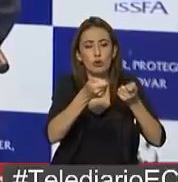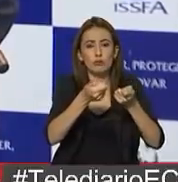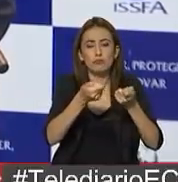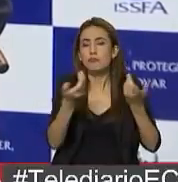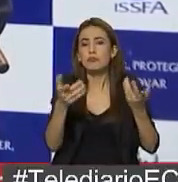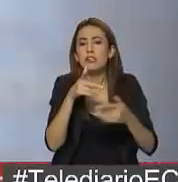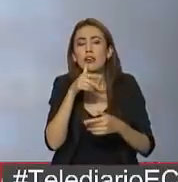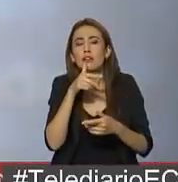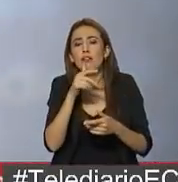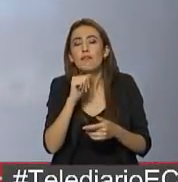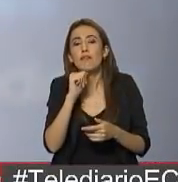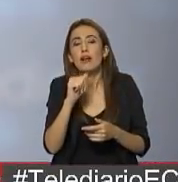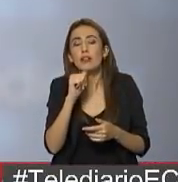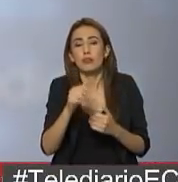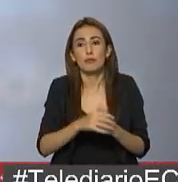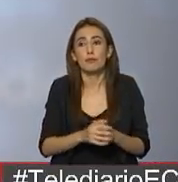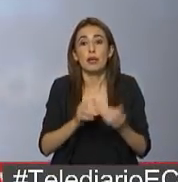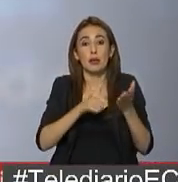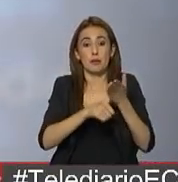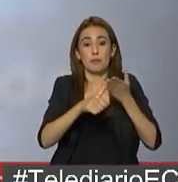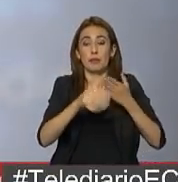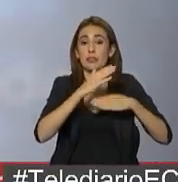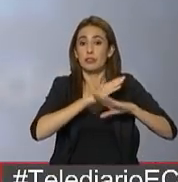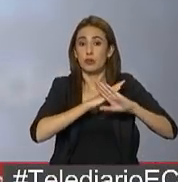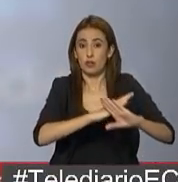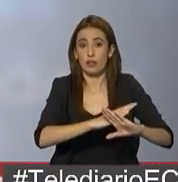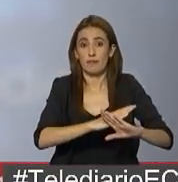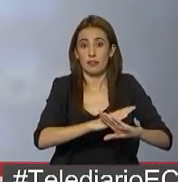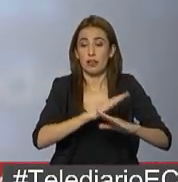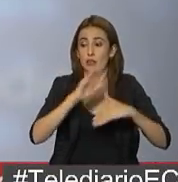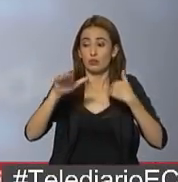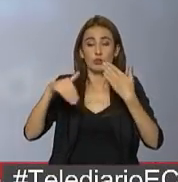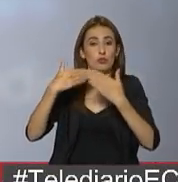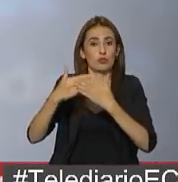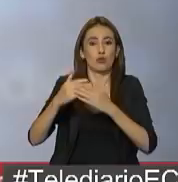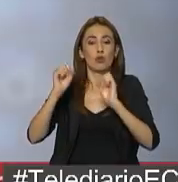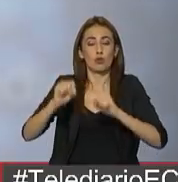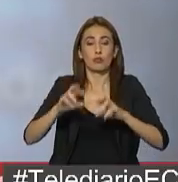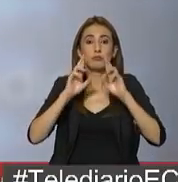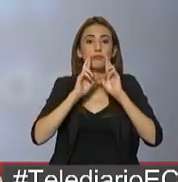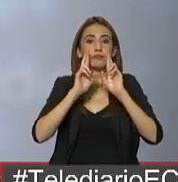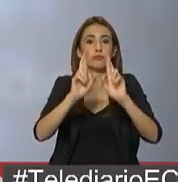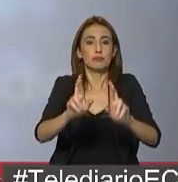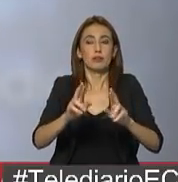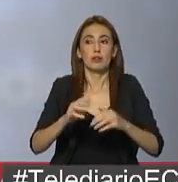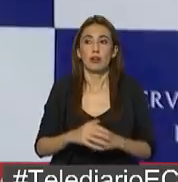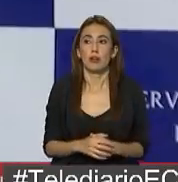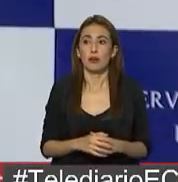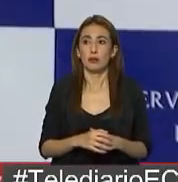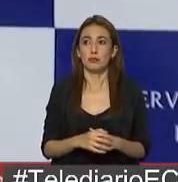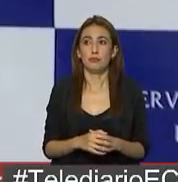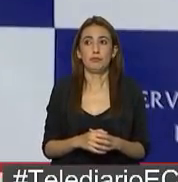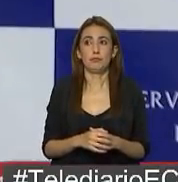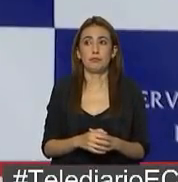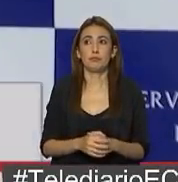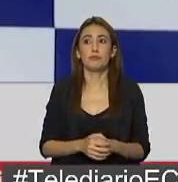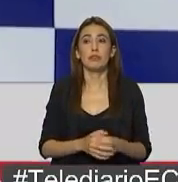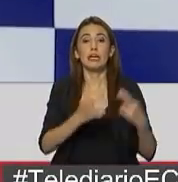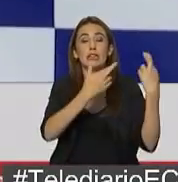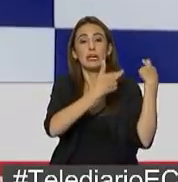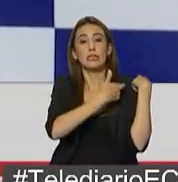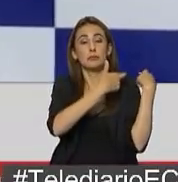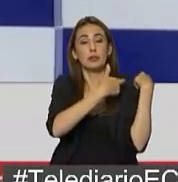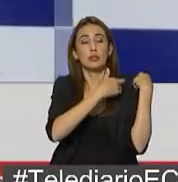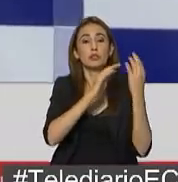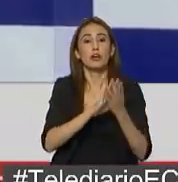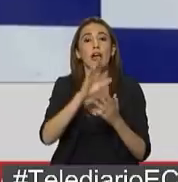semana anterior que los sistemas de cobertura y protección son 2 y estas son las respectivas competencias. Corresponde a la Dirección de Aviación Civil,